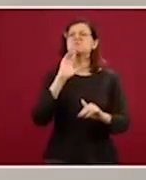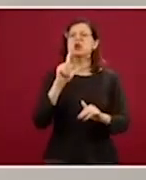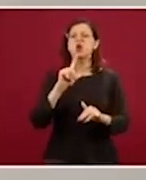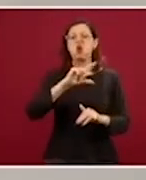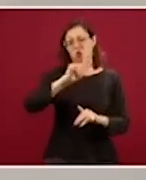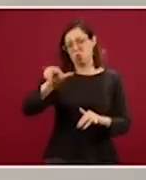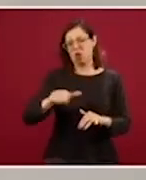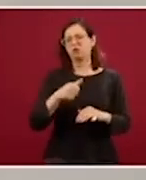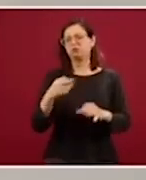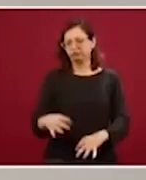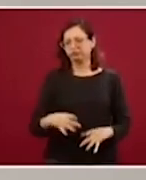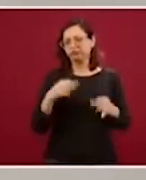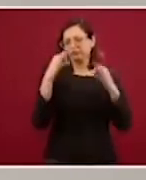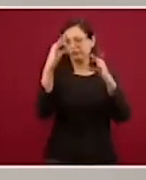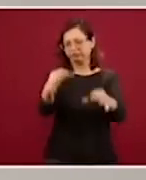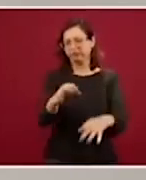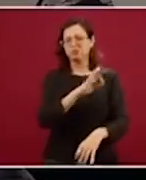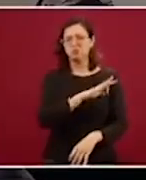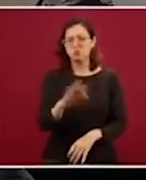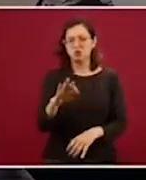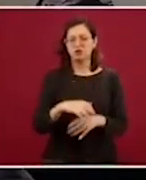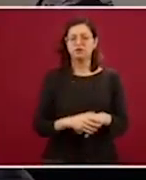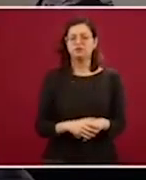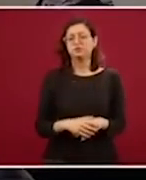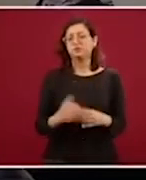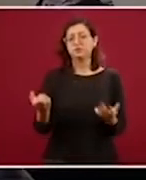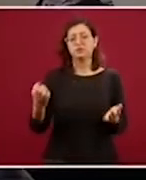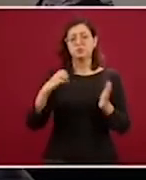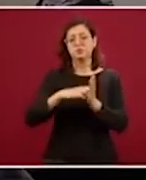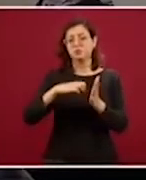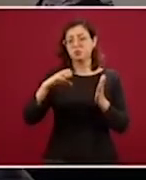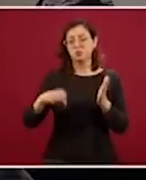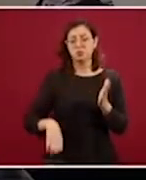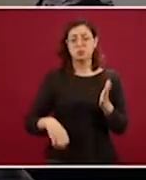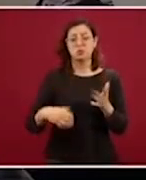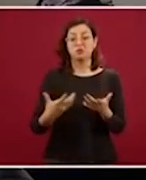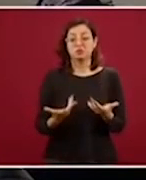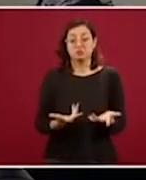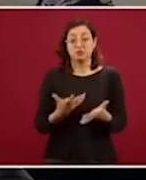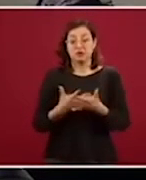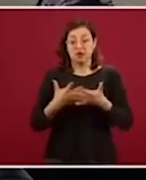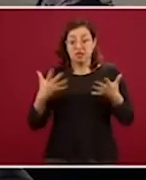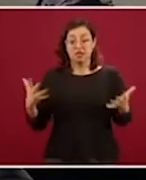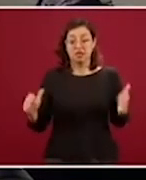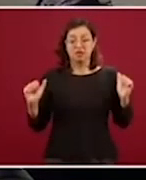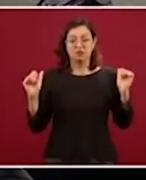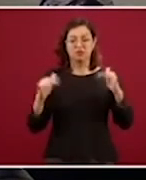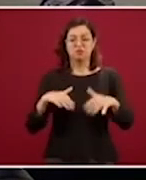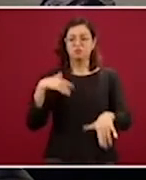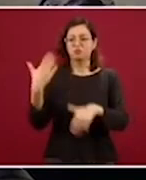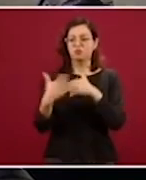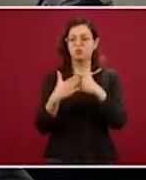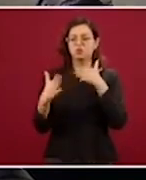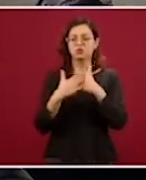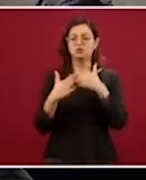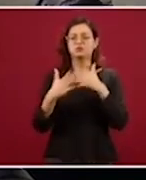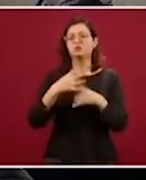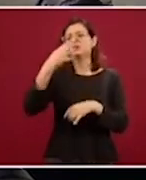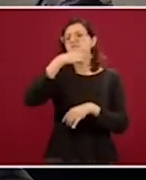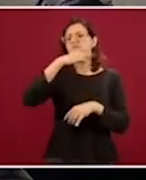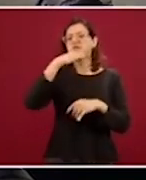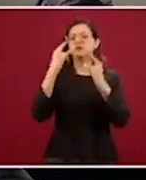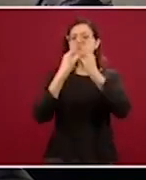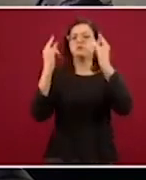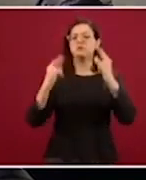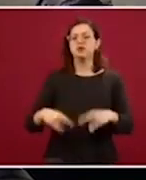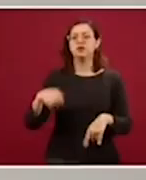hagan posteriormente en el año. Uno de los ejemplos que hemos estado utilizando por su volumen tan masivo es la Feria de San Marcos en Aguascalientes, que